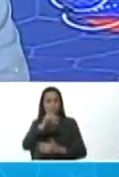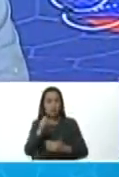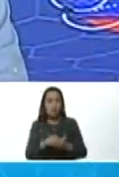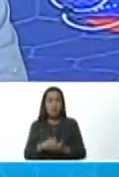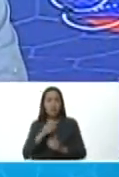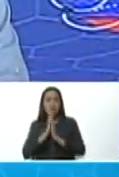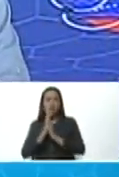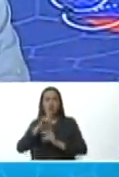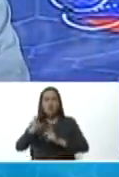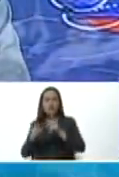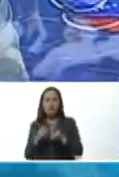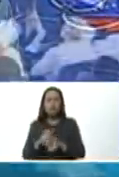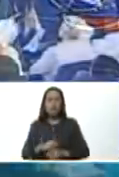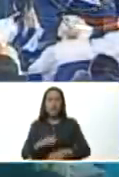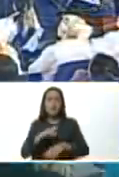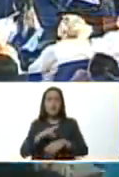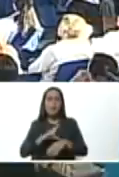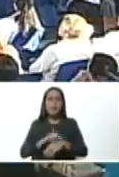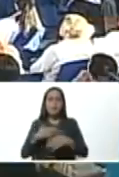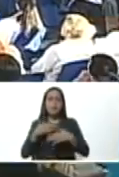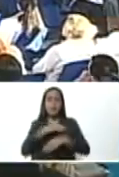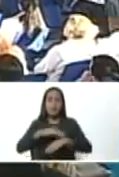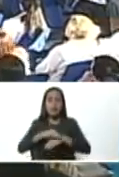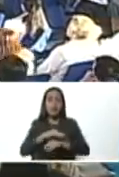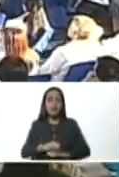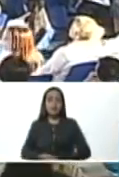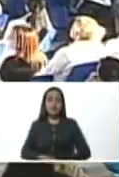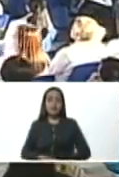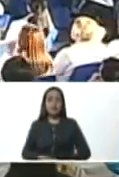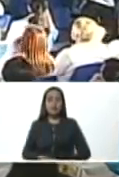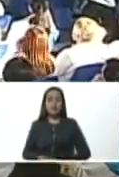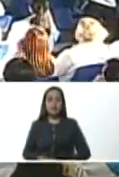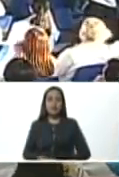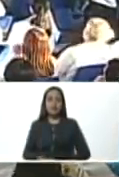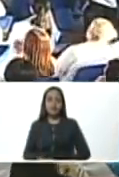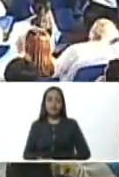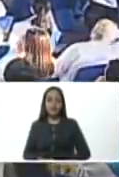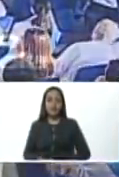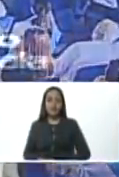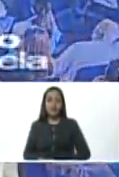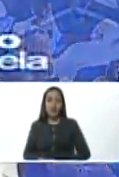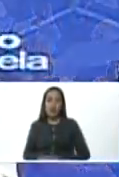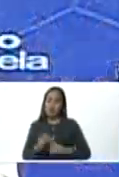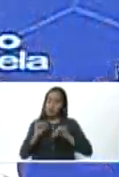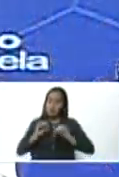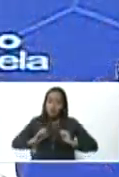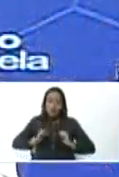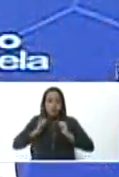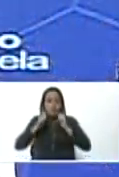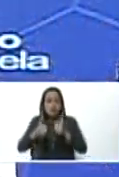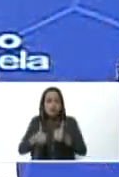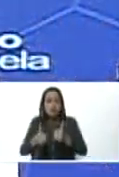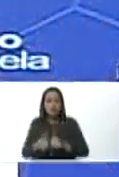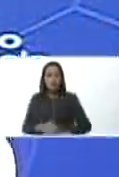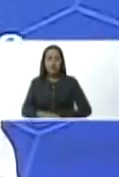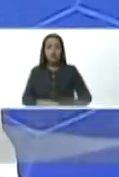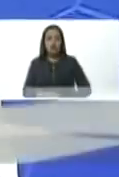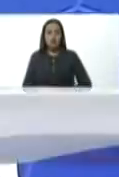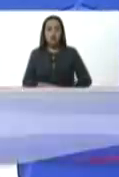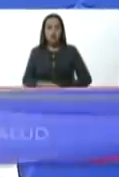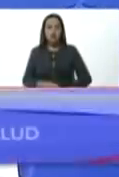Alvarado. Sí, presidente, desde el mismo momento que apareció se declaró